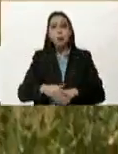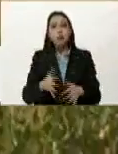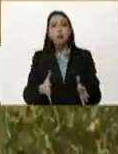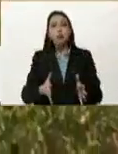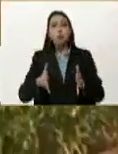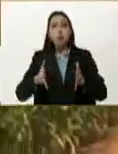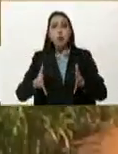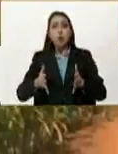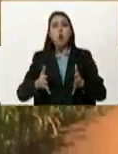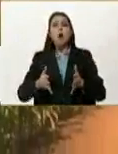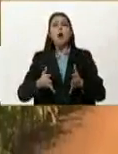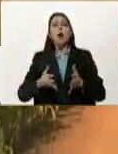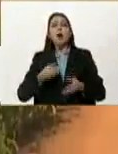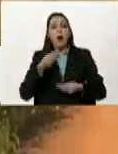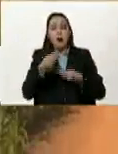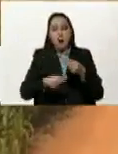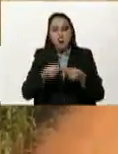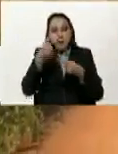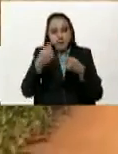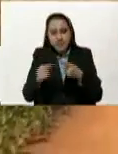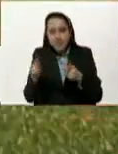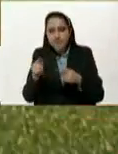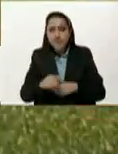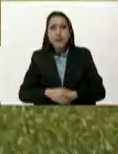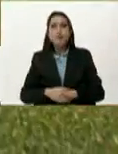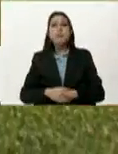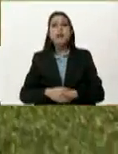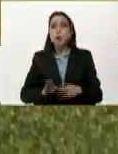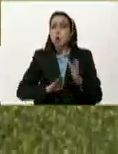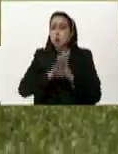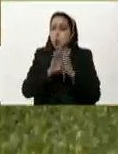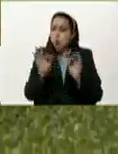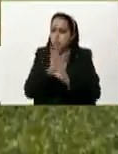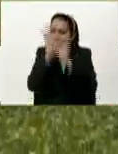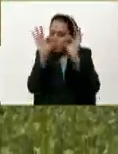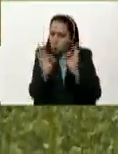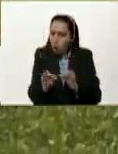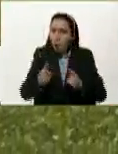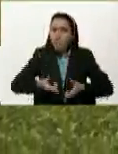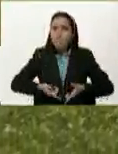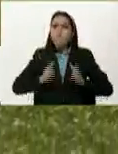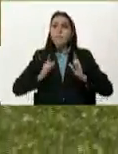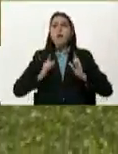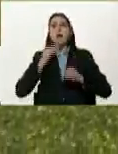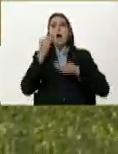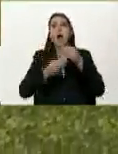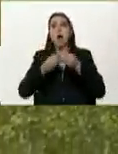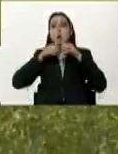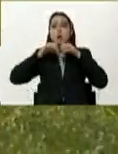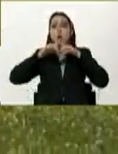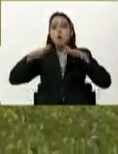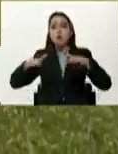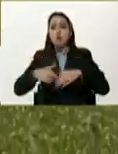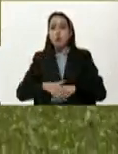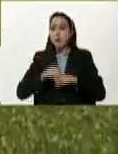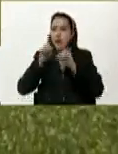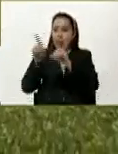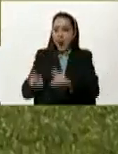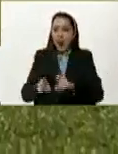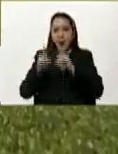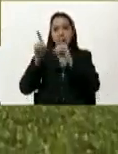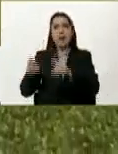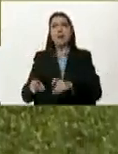rescatar diferentes predios de producción que nos va a permitir expandir más la siembra de soya